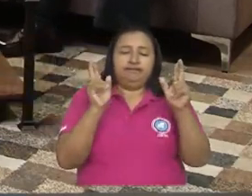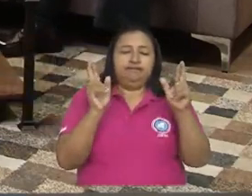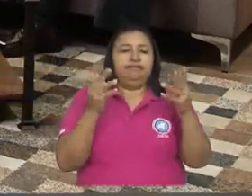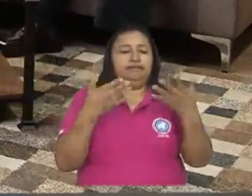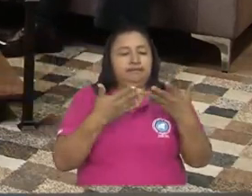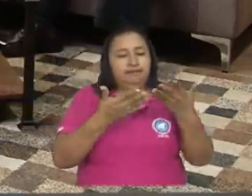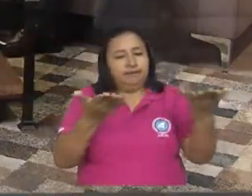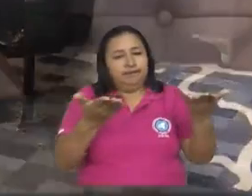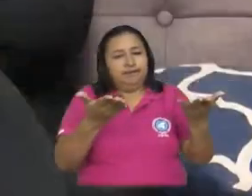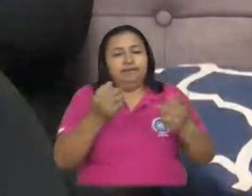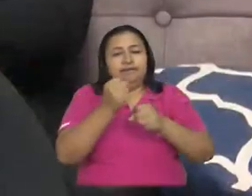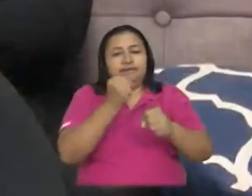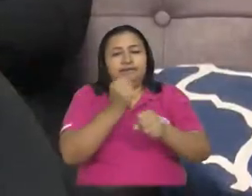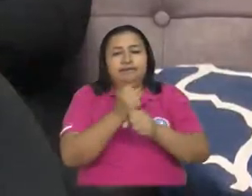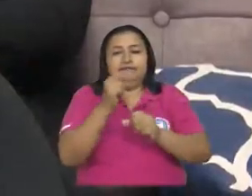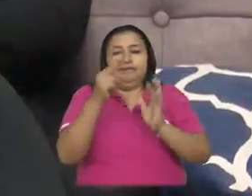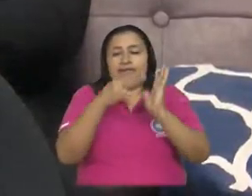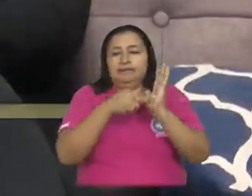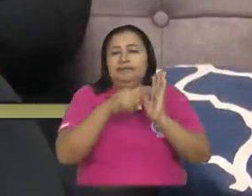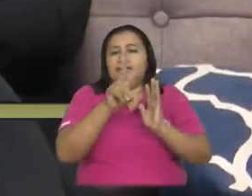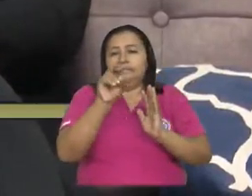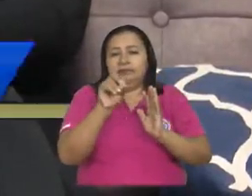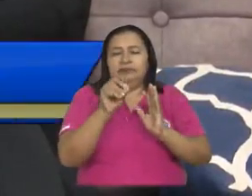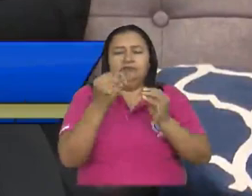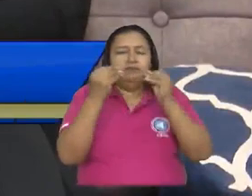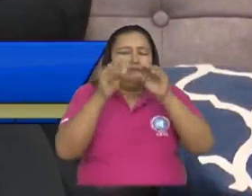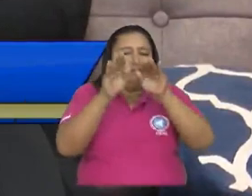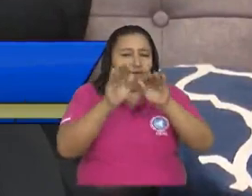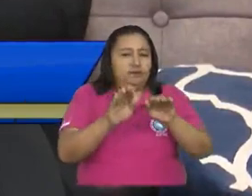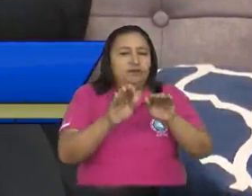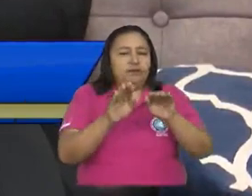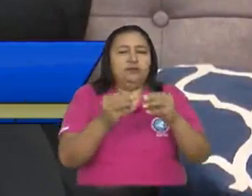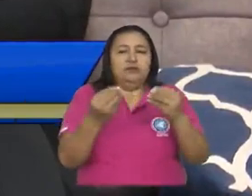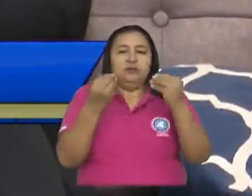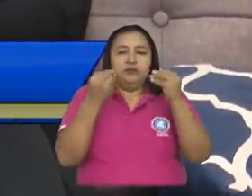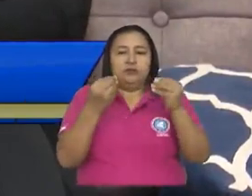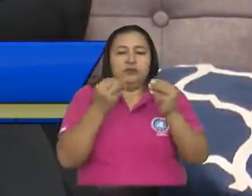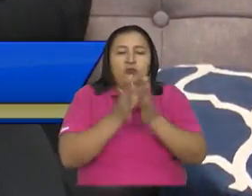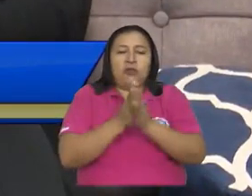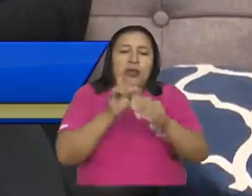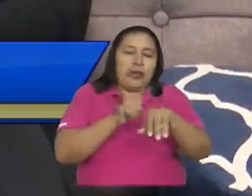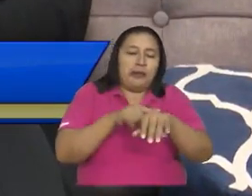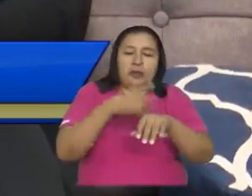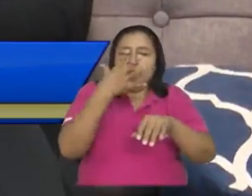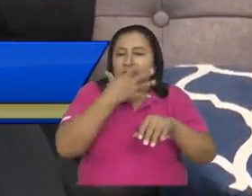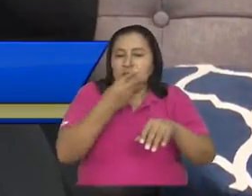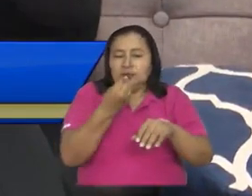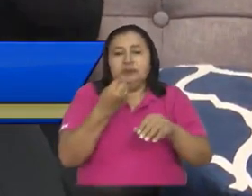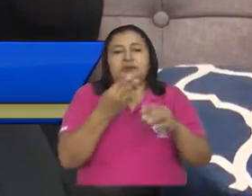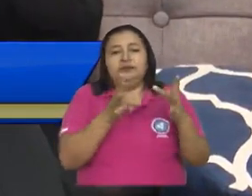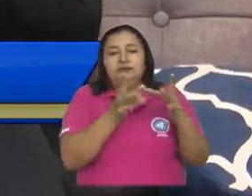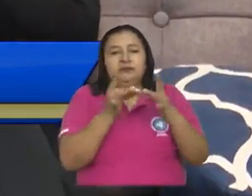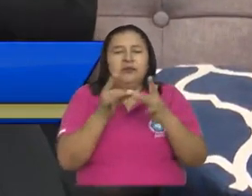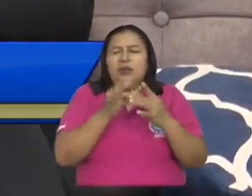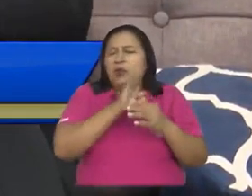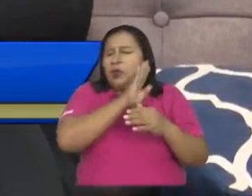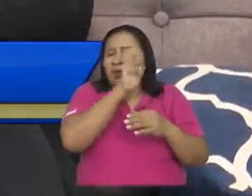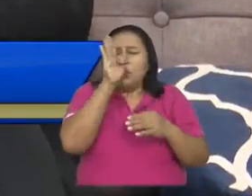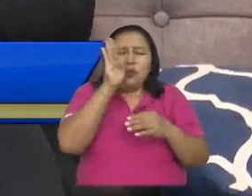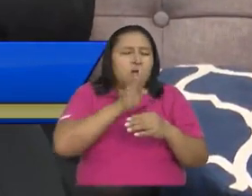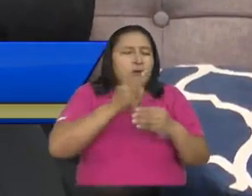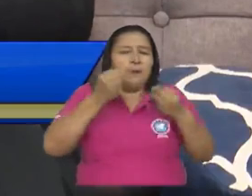un año 2020 lleno de bendiciones, lleno de momentos maravillosos y sobre todo nunca perdamos